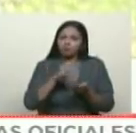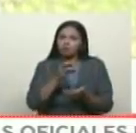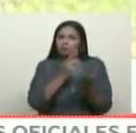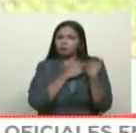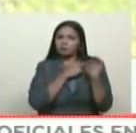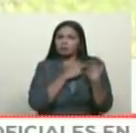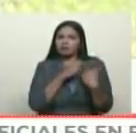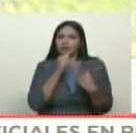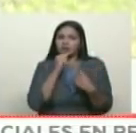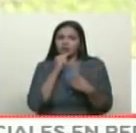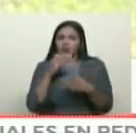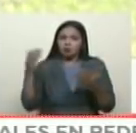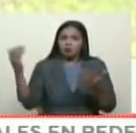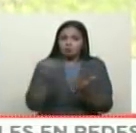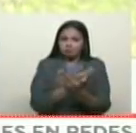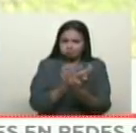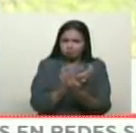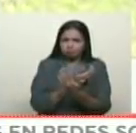¿Un golpe de Estado?